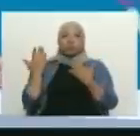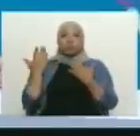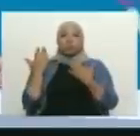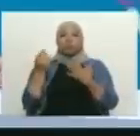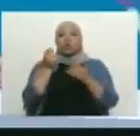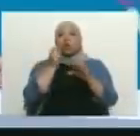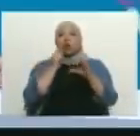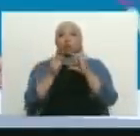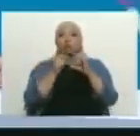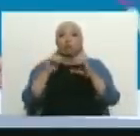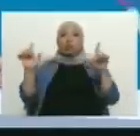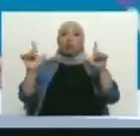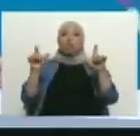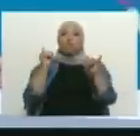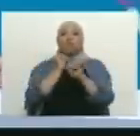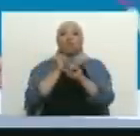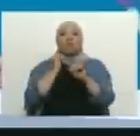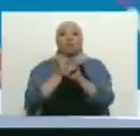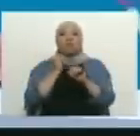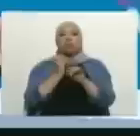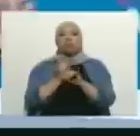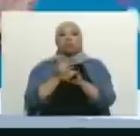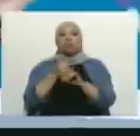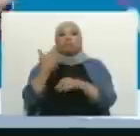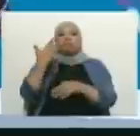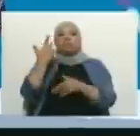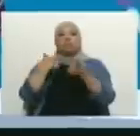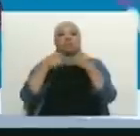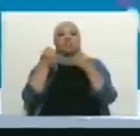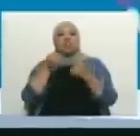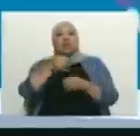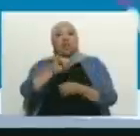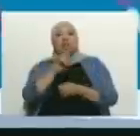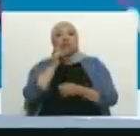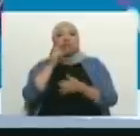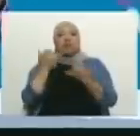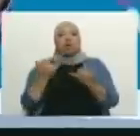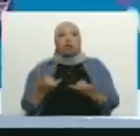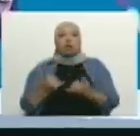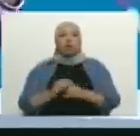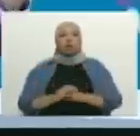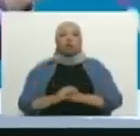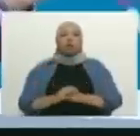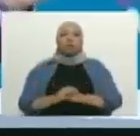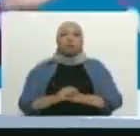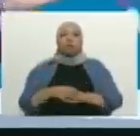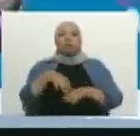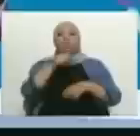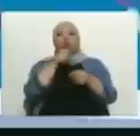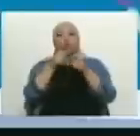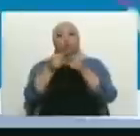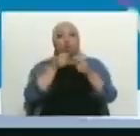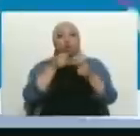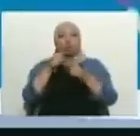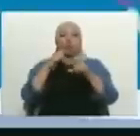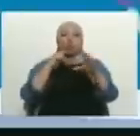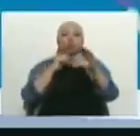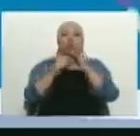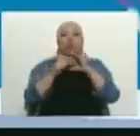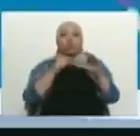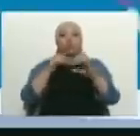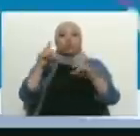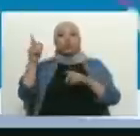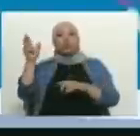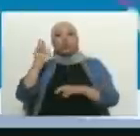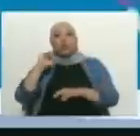Medios, Redes y Paredes. Vamos a ver qué nos trae la actualidad de los medios, de las redes, de